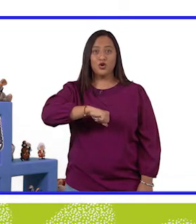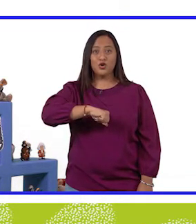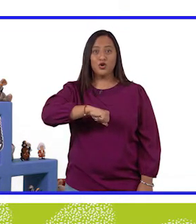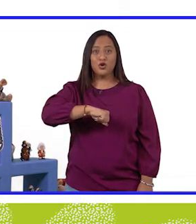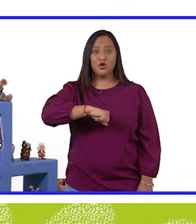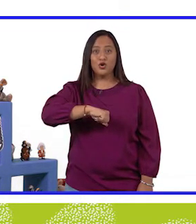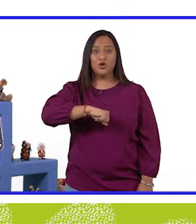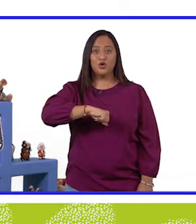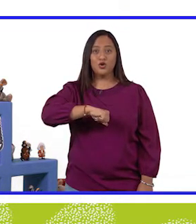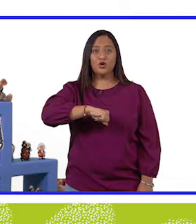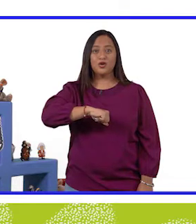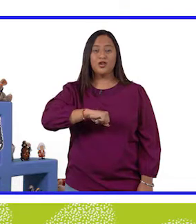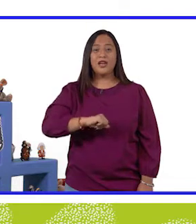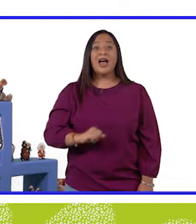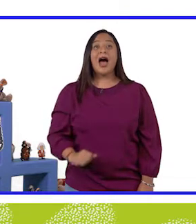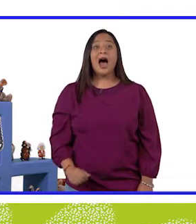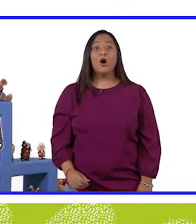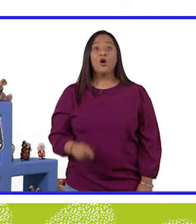yo.